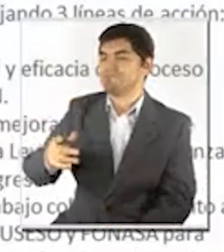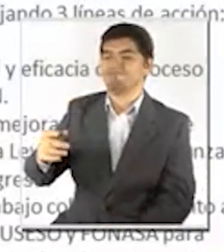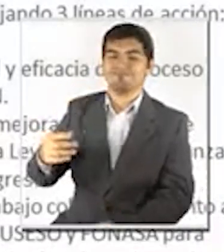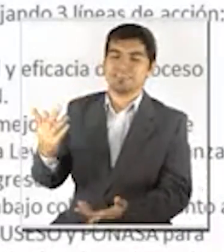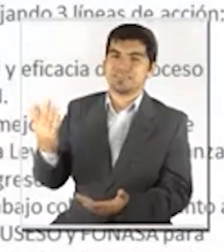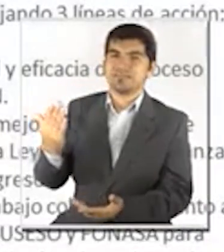médica punto cl